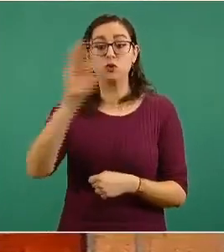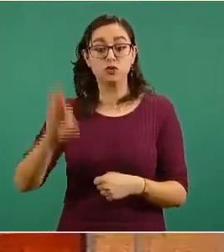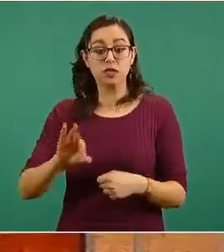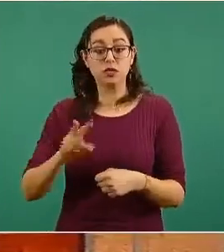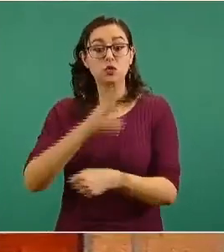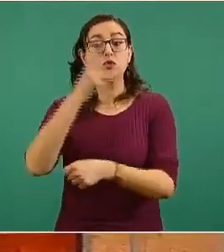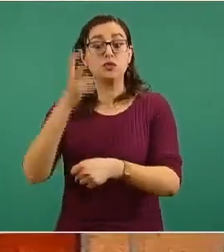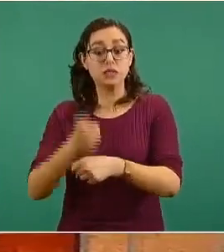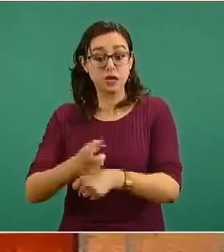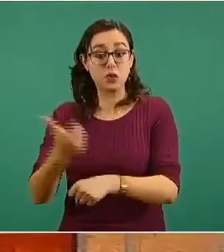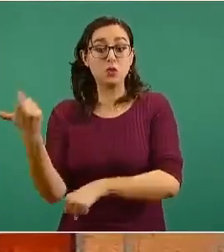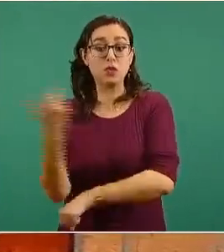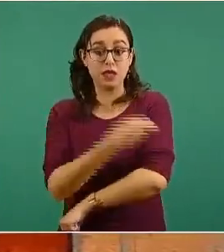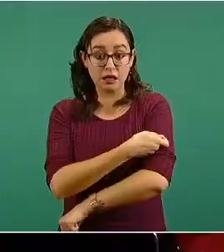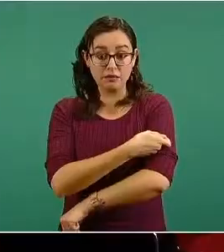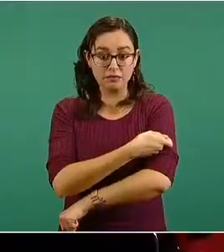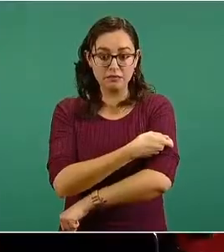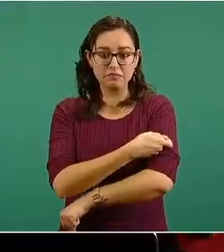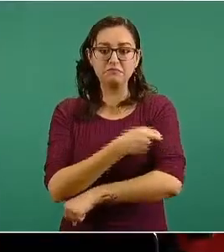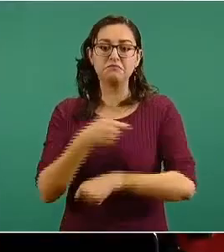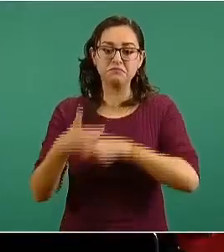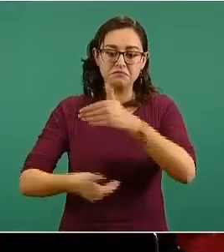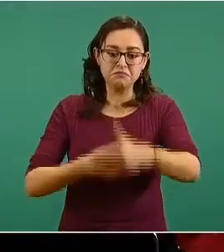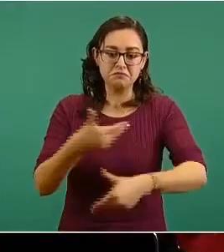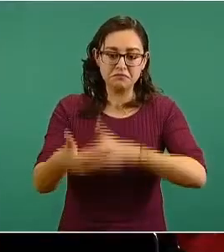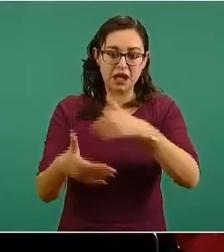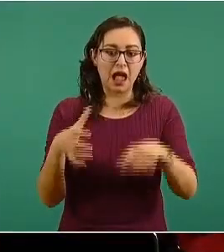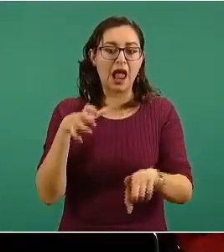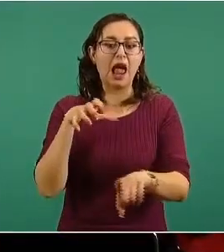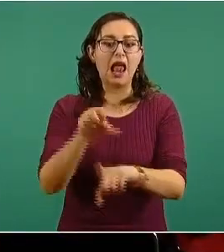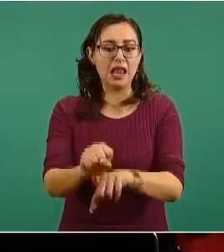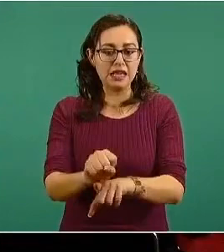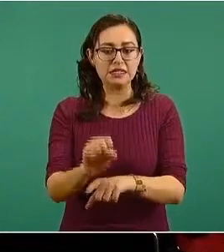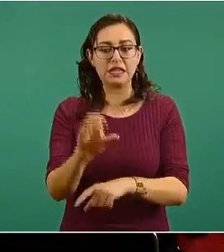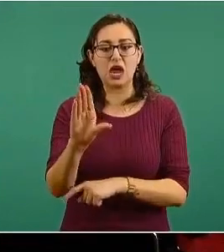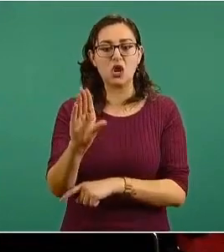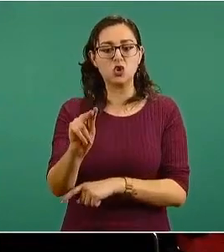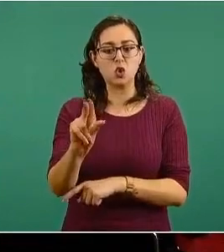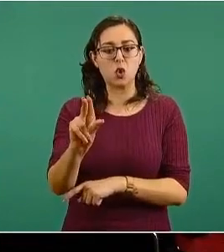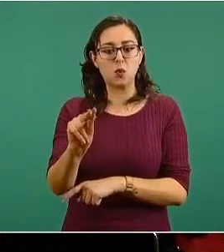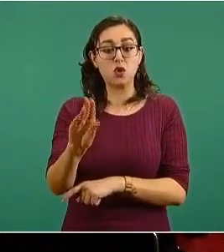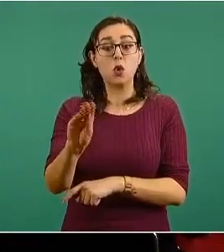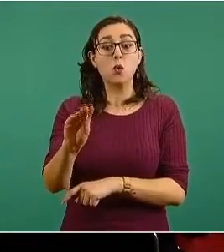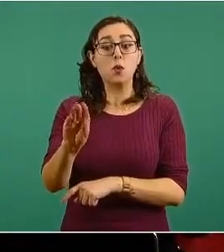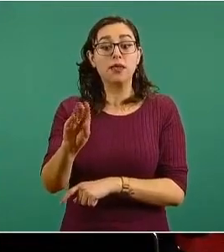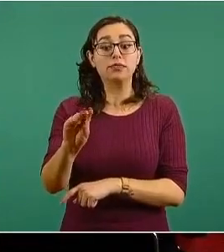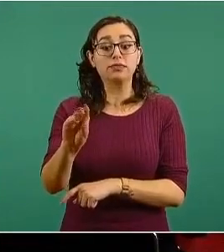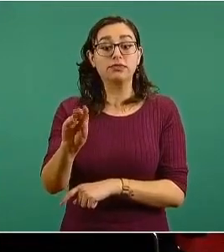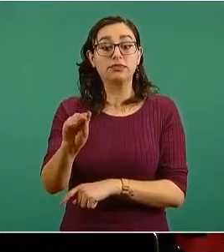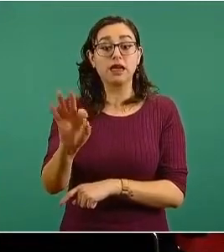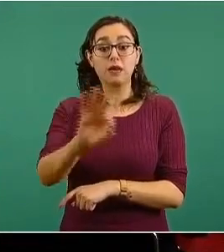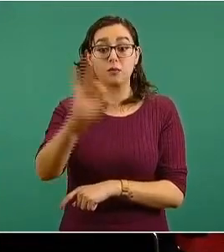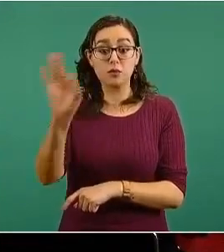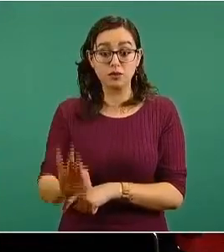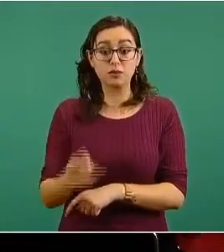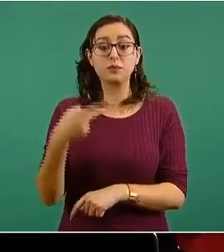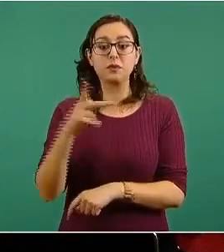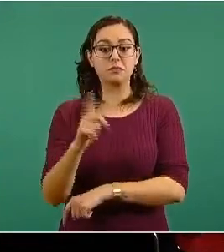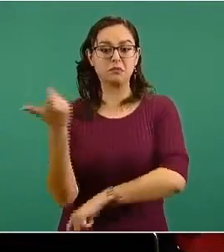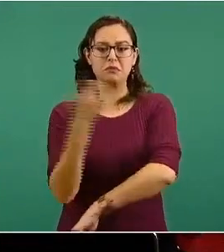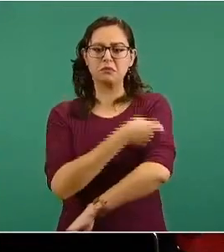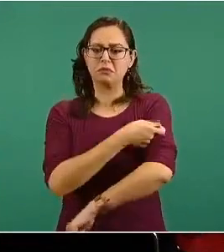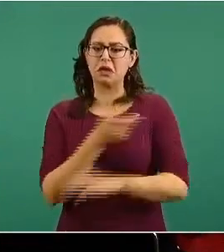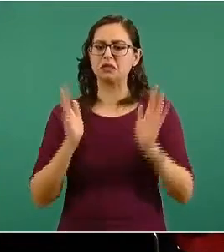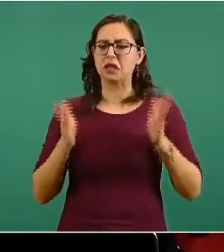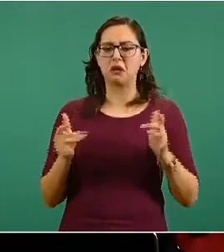más de 90%. Pero no hay que confiarse durante el periodo de 15 o hasta